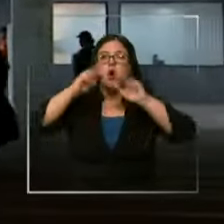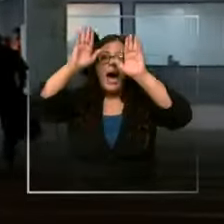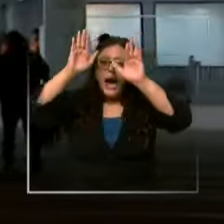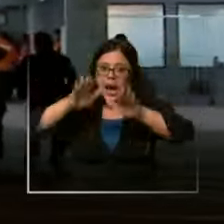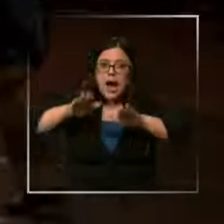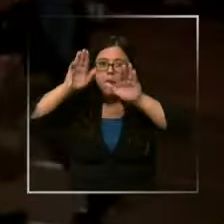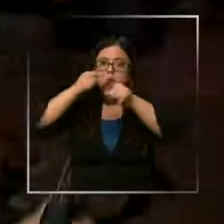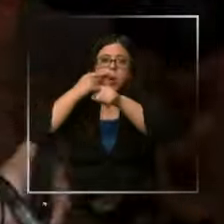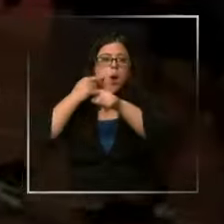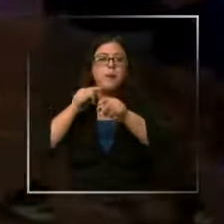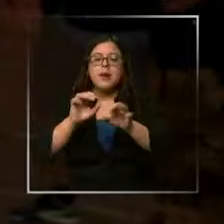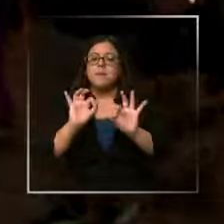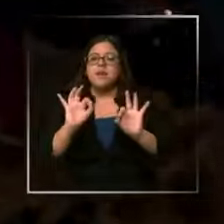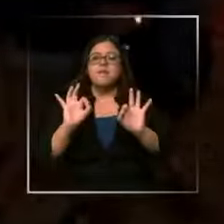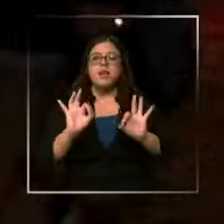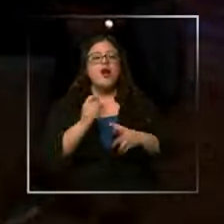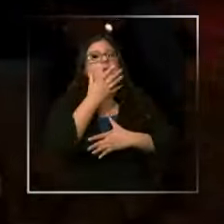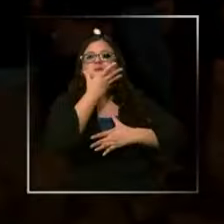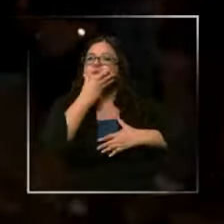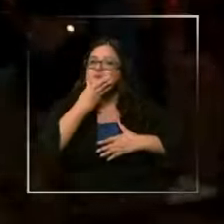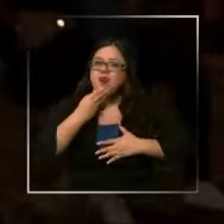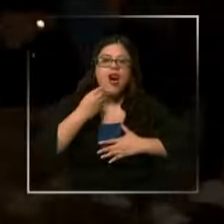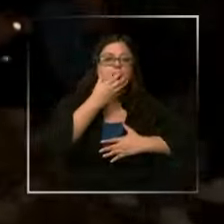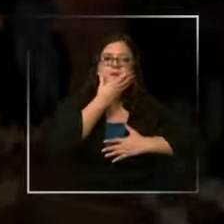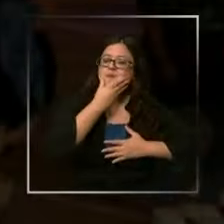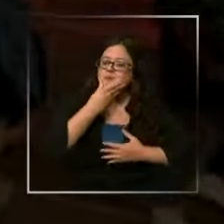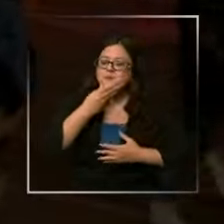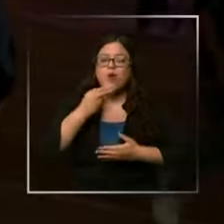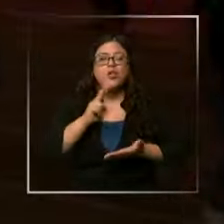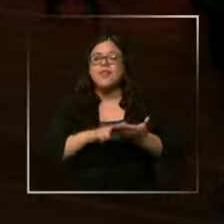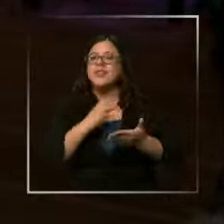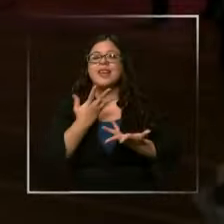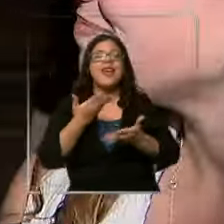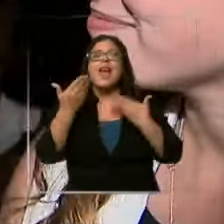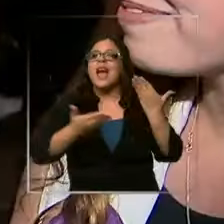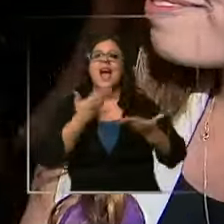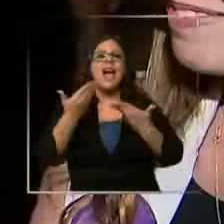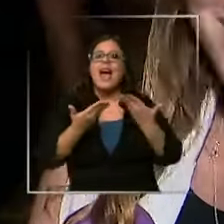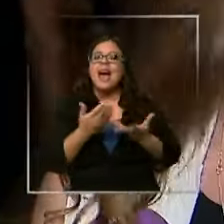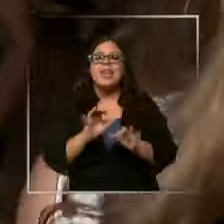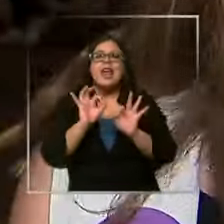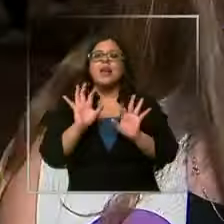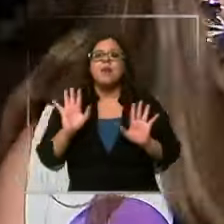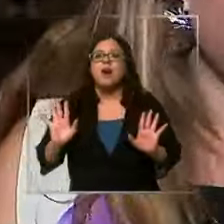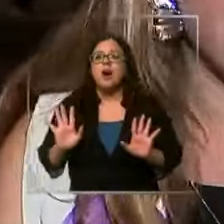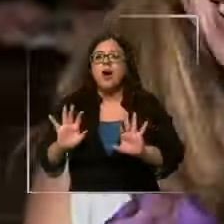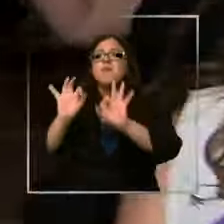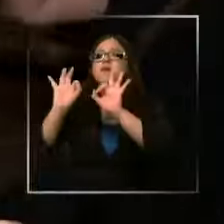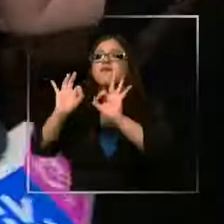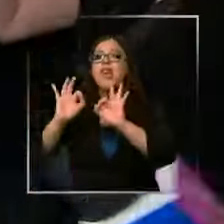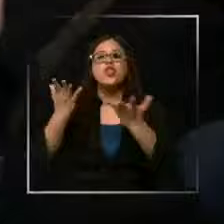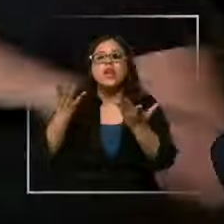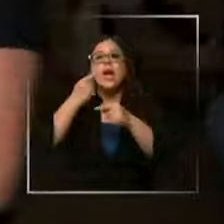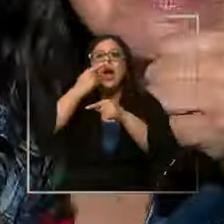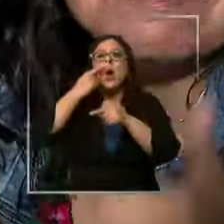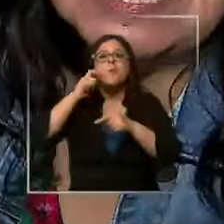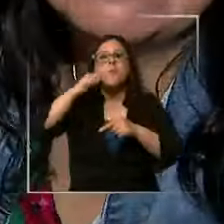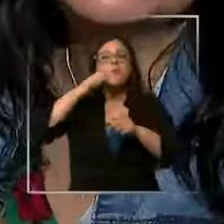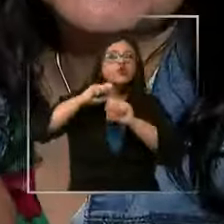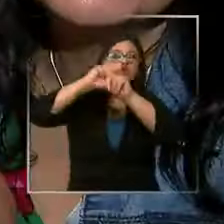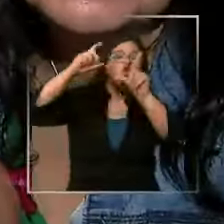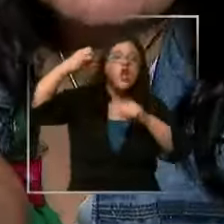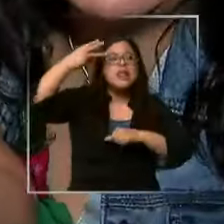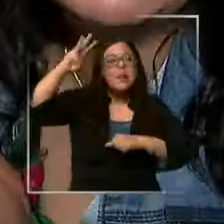es impresionante el show. Maravilloso, maravilloso, hermoso, canta lindo, hermoso. ¡Excelente el Sol de México! De